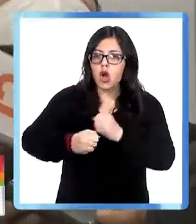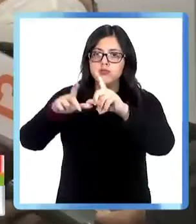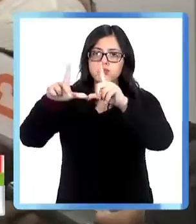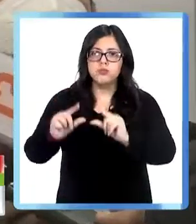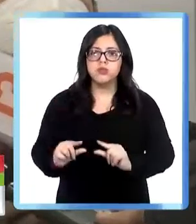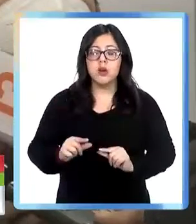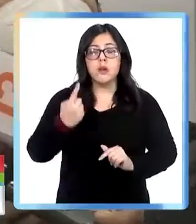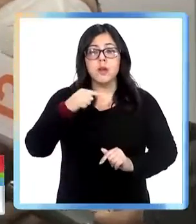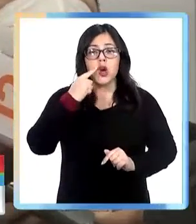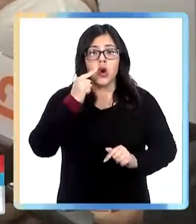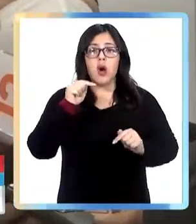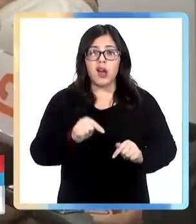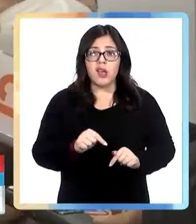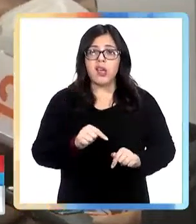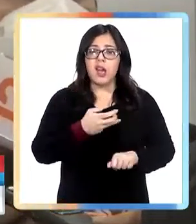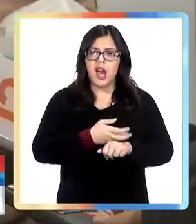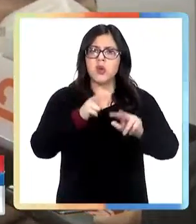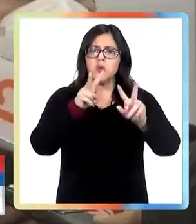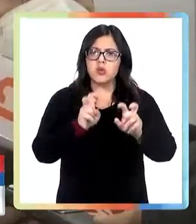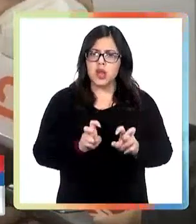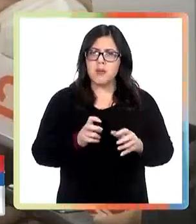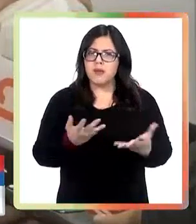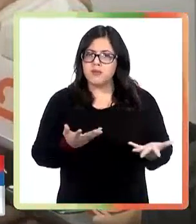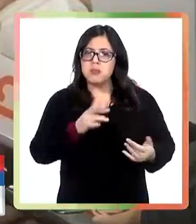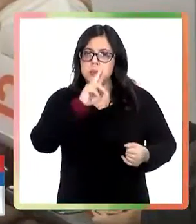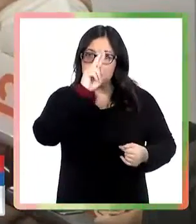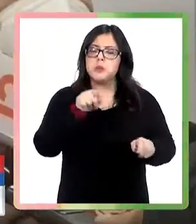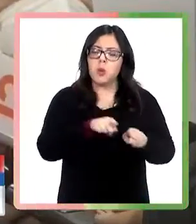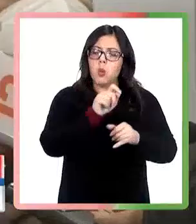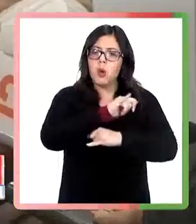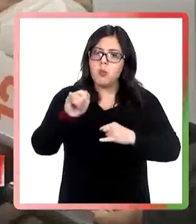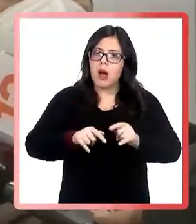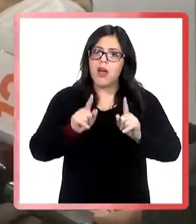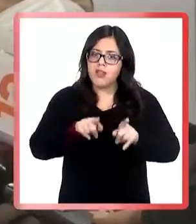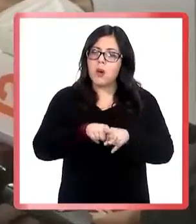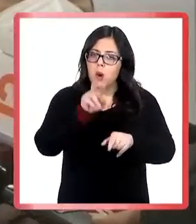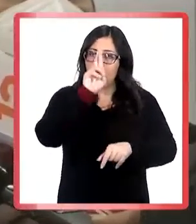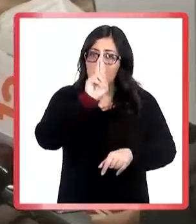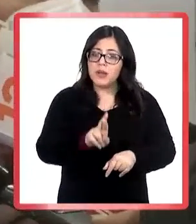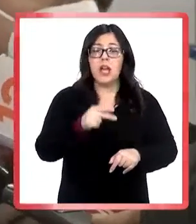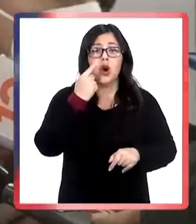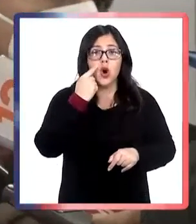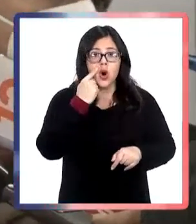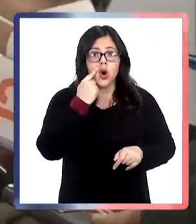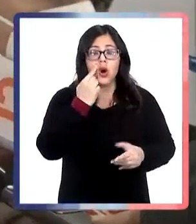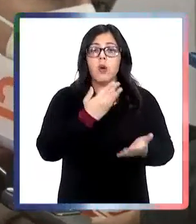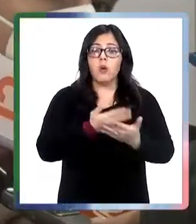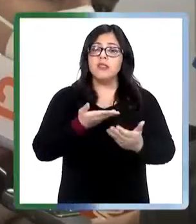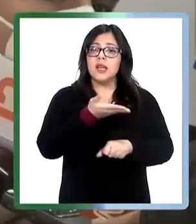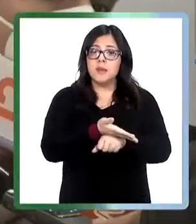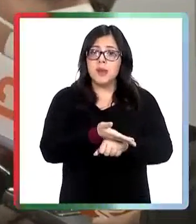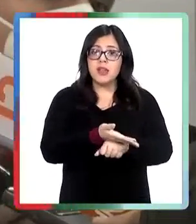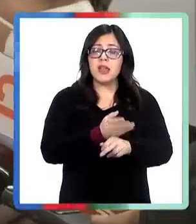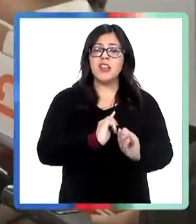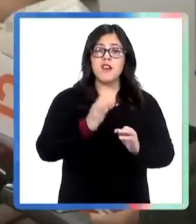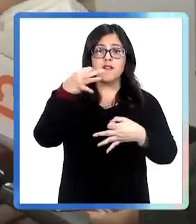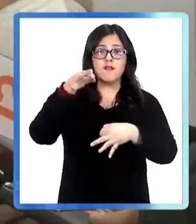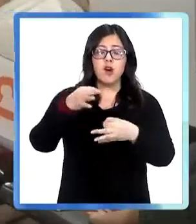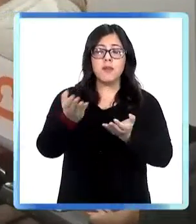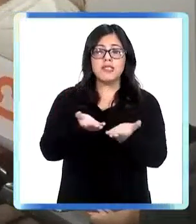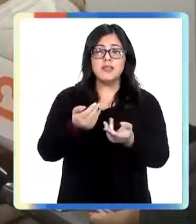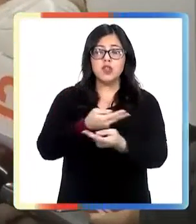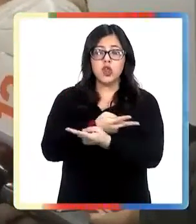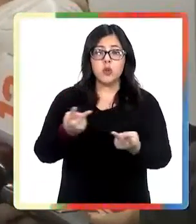año a año han ido disminuyendo, pero aquí hay una cierta ritualidad y eso significa ciertos plazos que hay que respetar. Cada vez que se pide